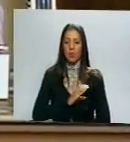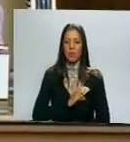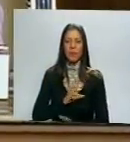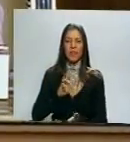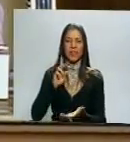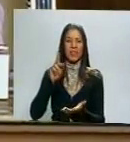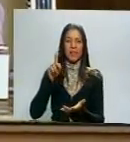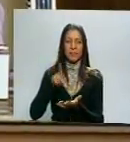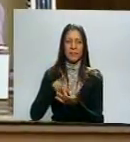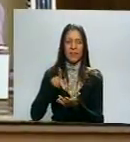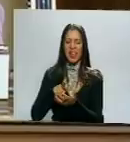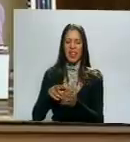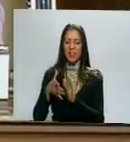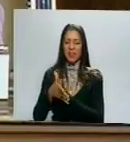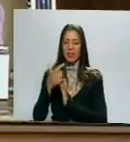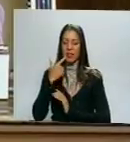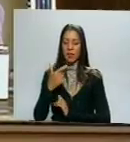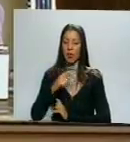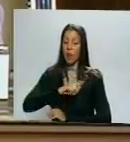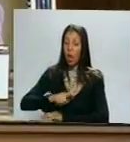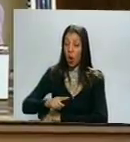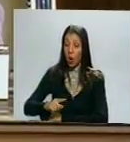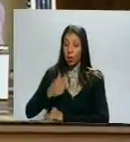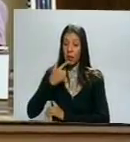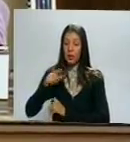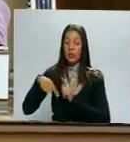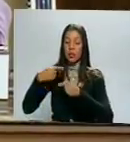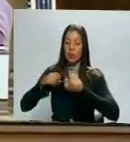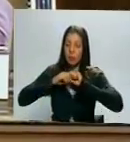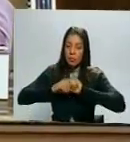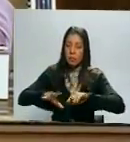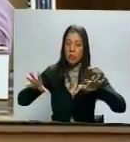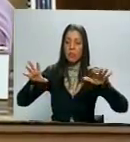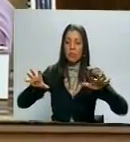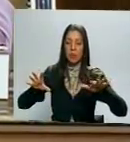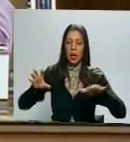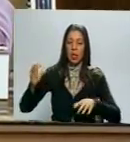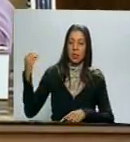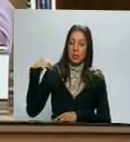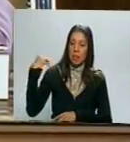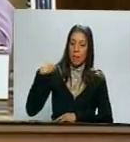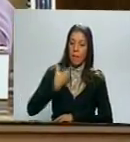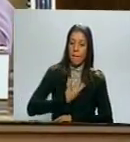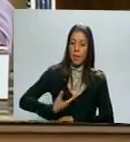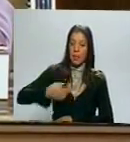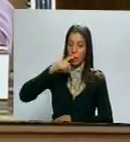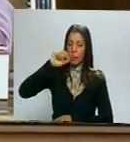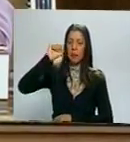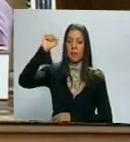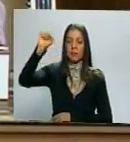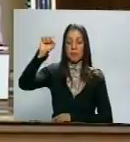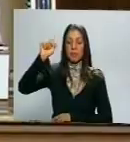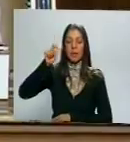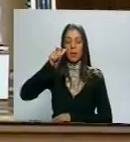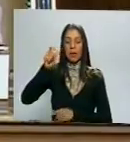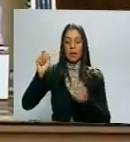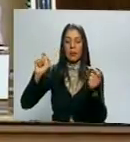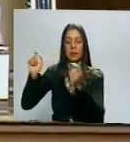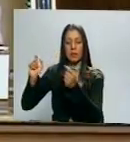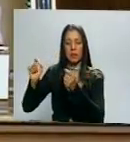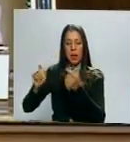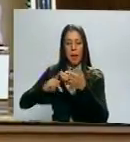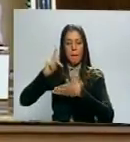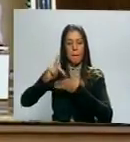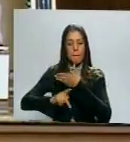que presente una orden de actuación para el despliegue que nos ha convocado el Jefe de Estado para la discusión sobre el Plan de